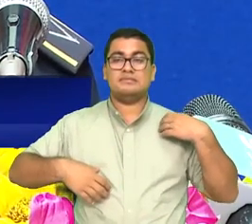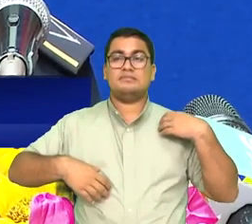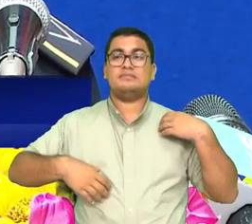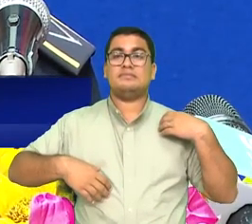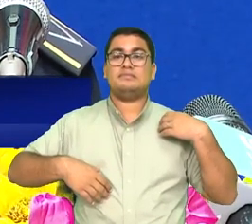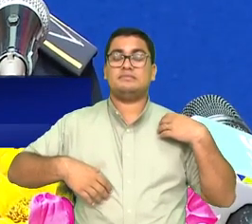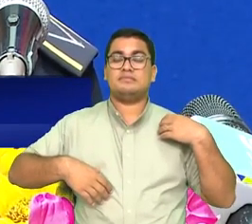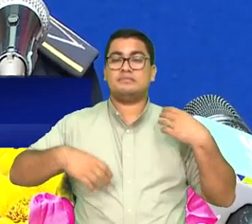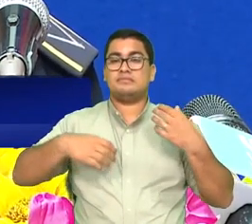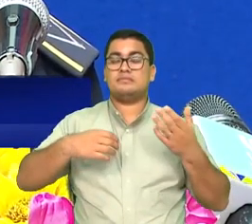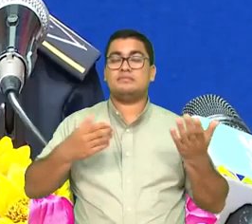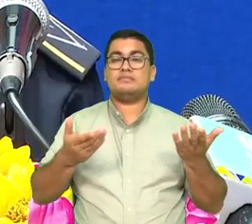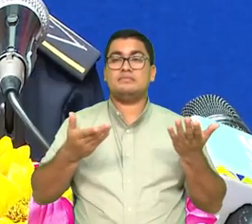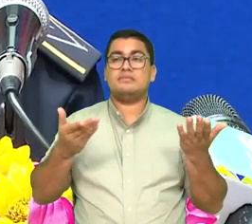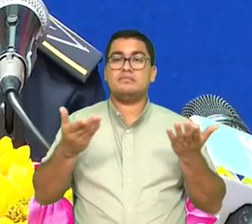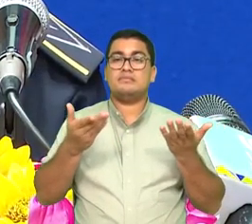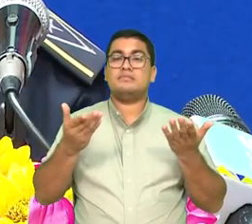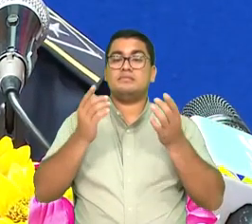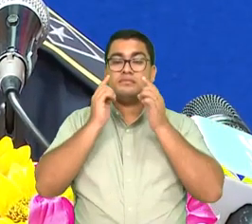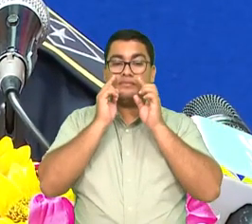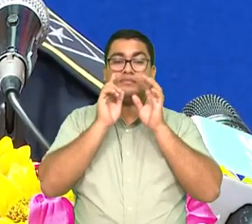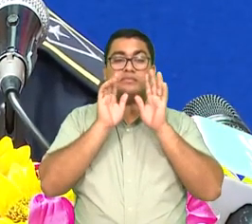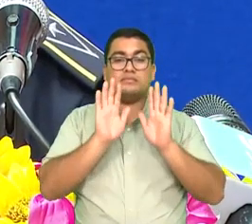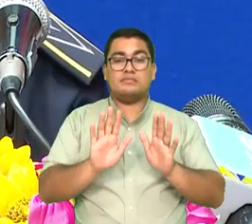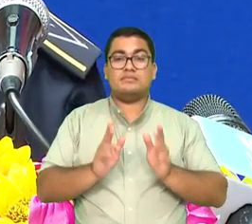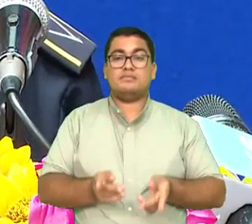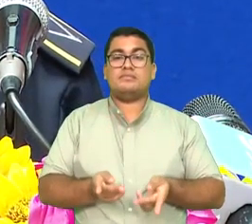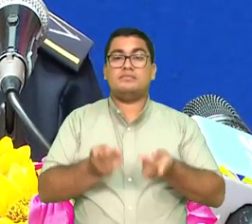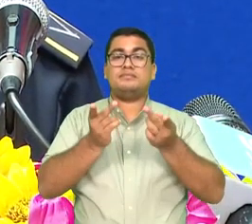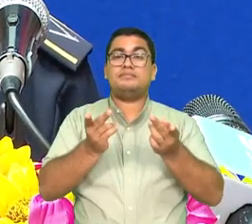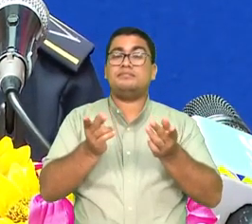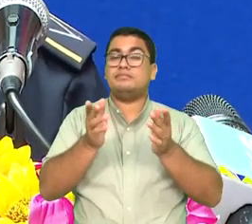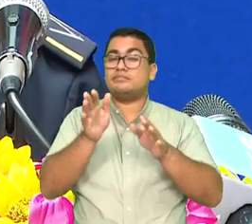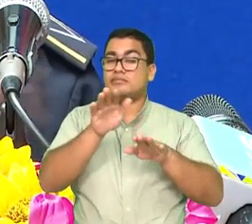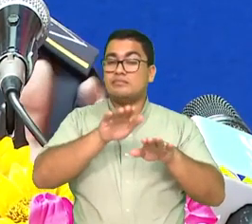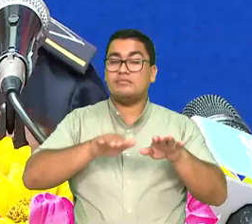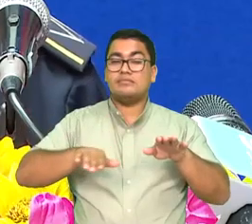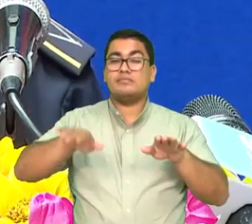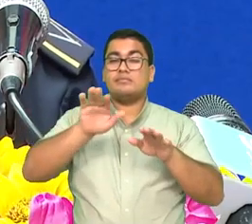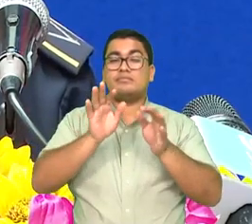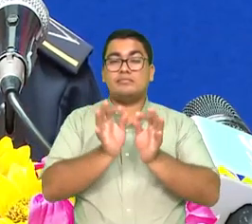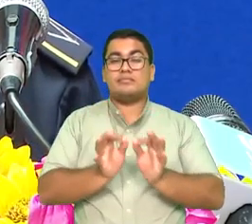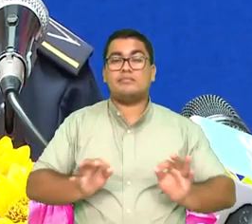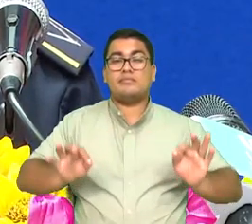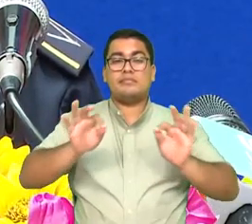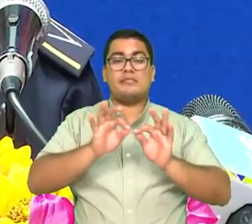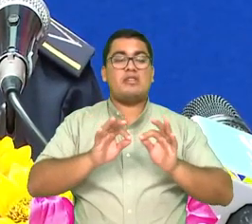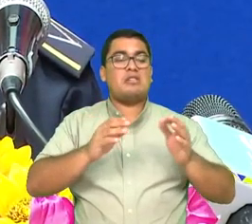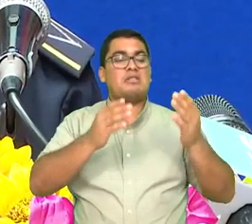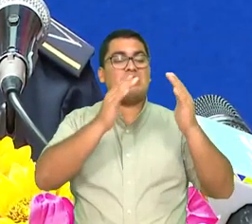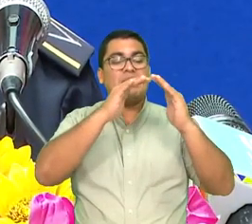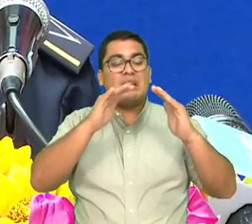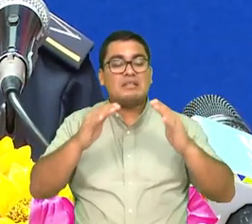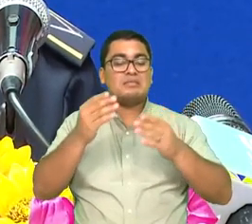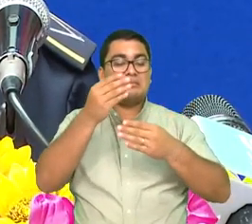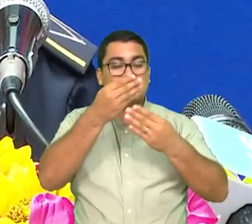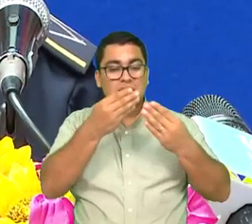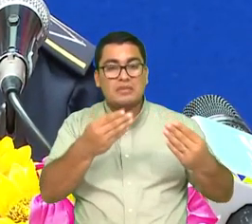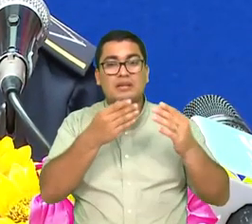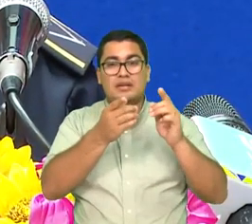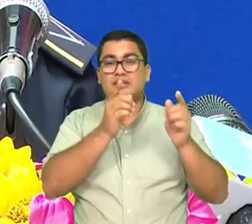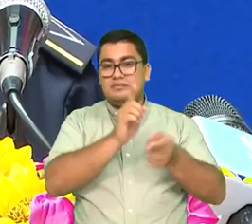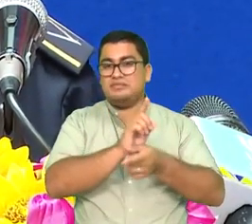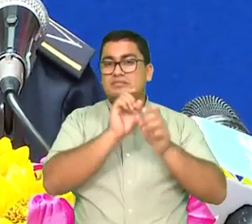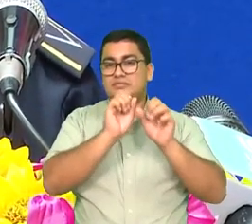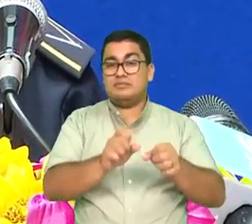para garantizar la seguridad de la vida, que es lo más importante. Lo material se repone, pero la vida no se repone.